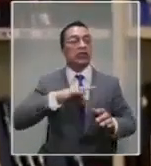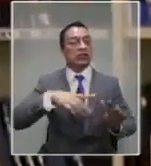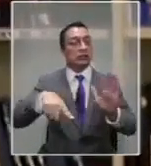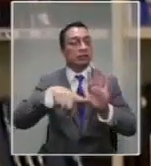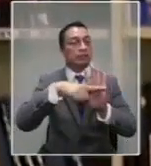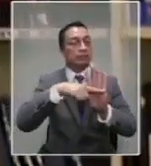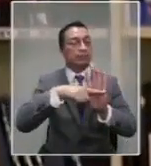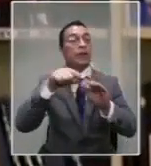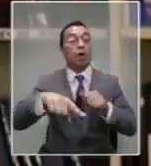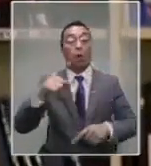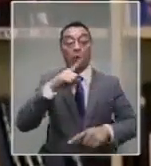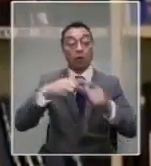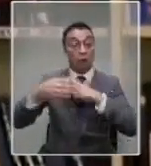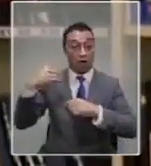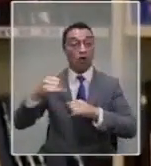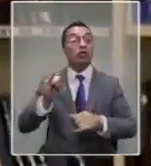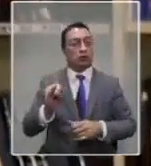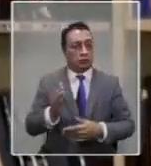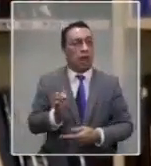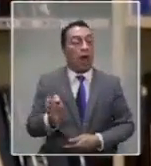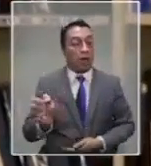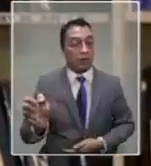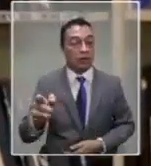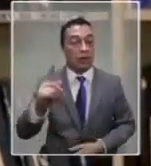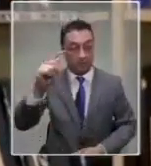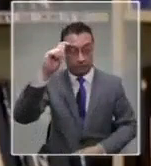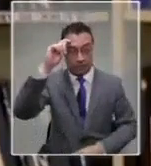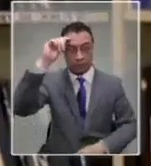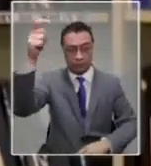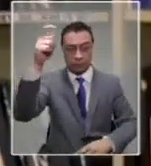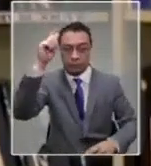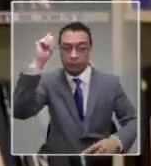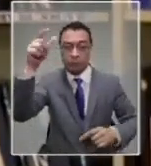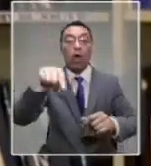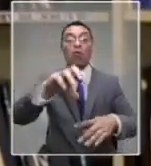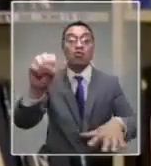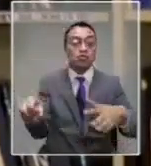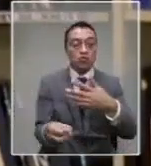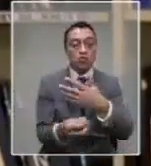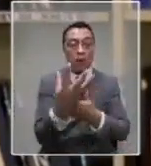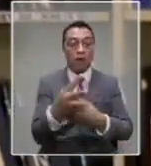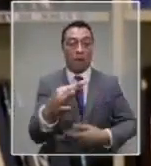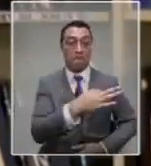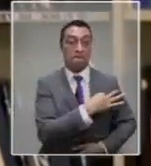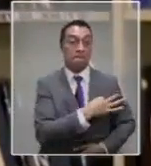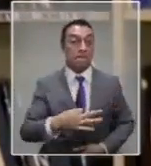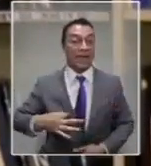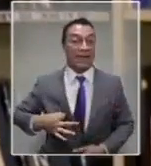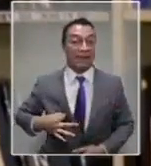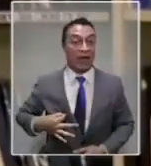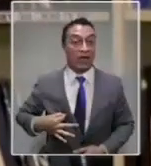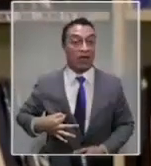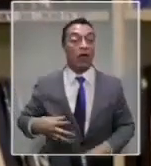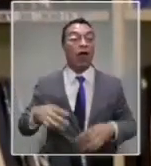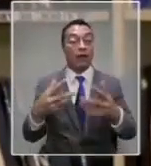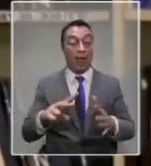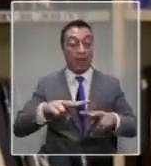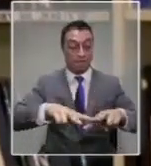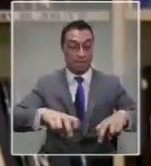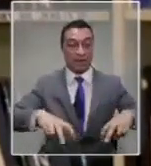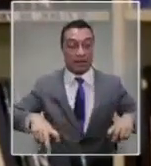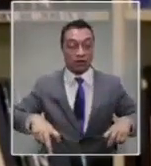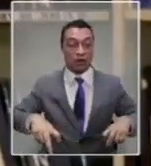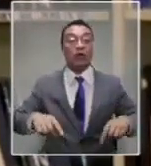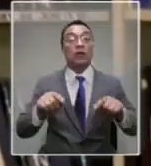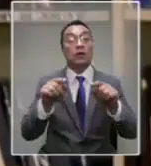que en los últimos años se ha avanzado. Pienso que la creación del nuevo ministerio, ¿no es cierto?,